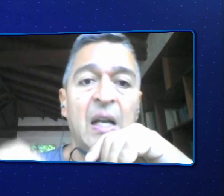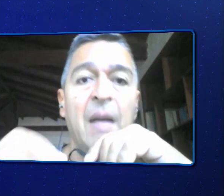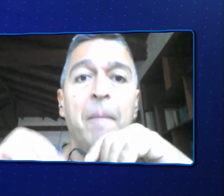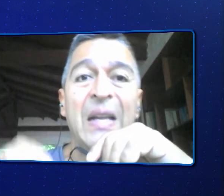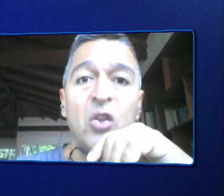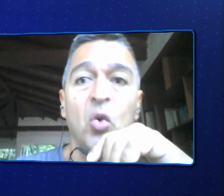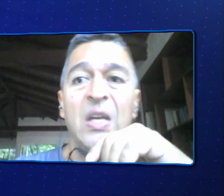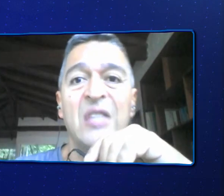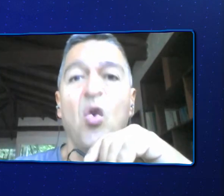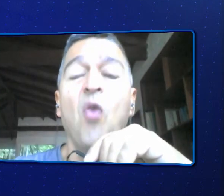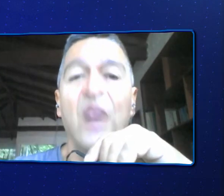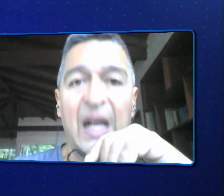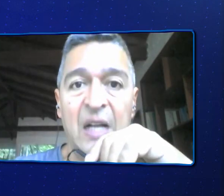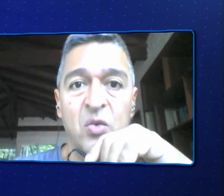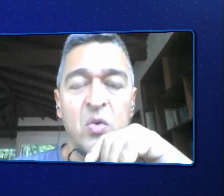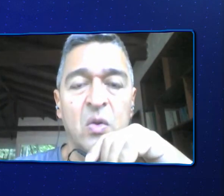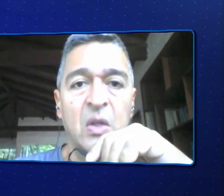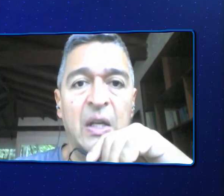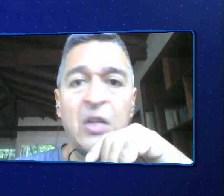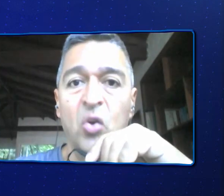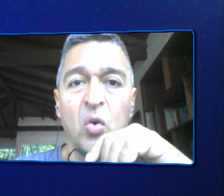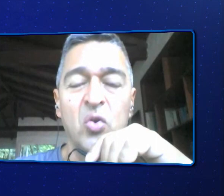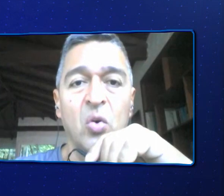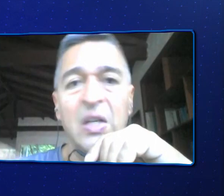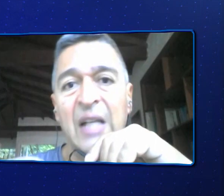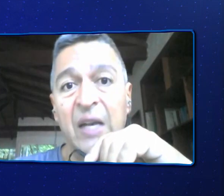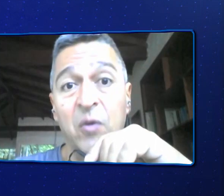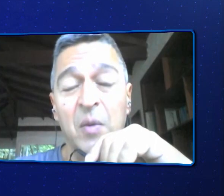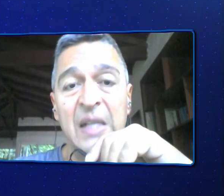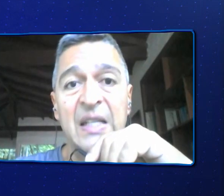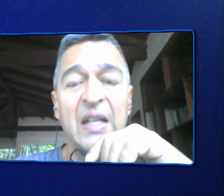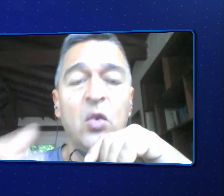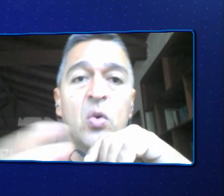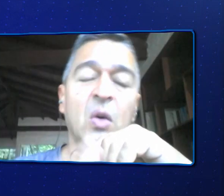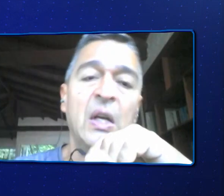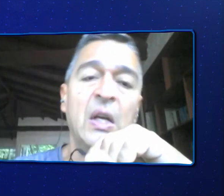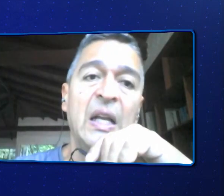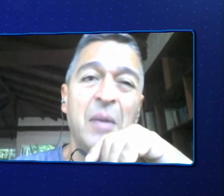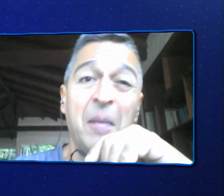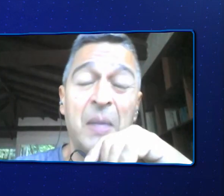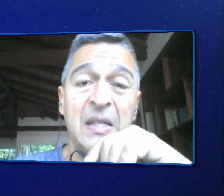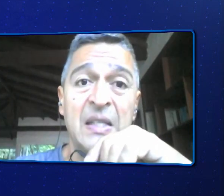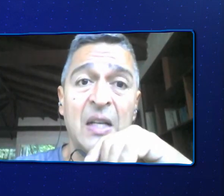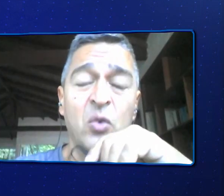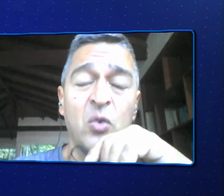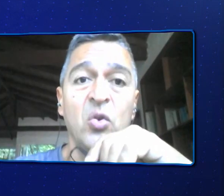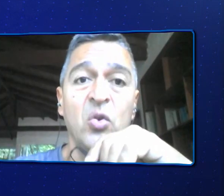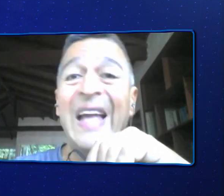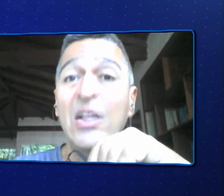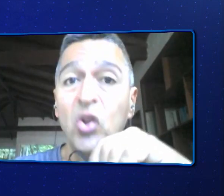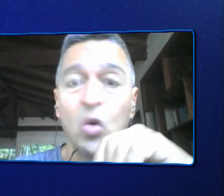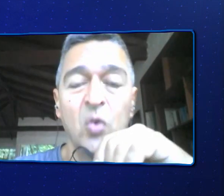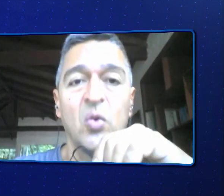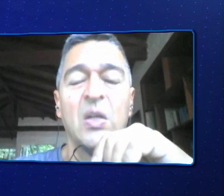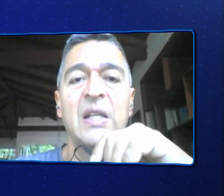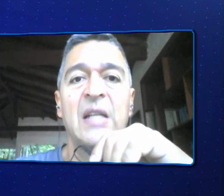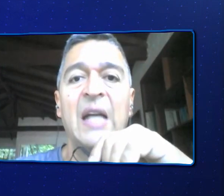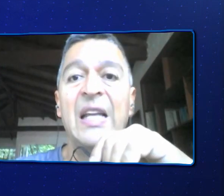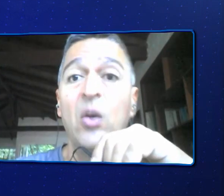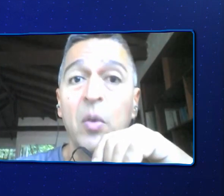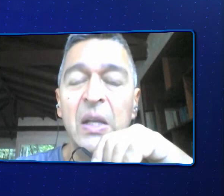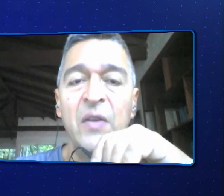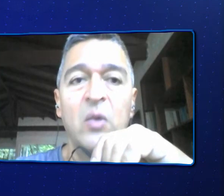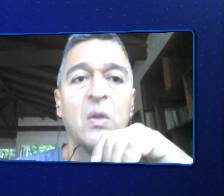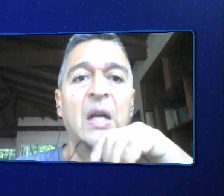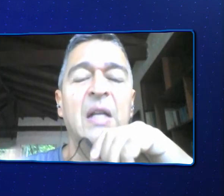señalar victorias o fracasos en todos los órdenes las reformas están en curso el tema de la Paz está en construcción en todos los órdenes